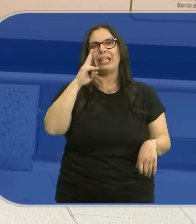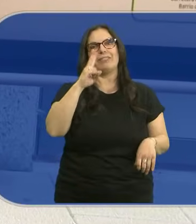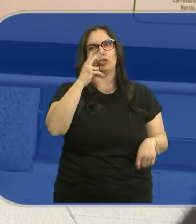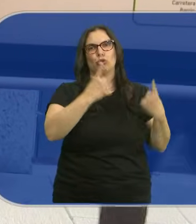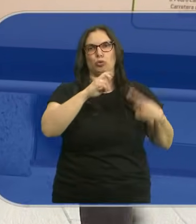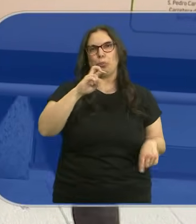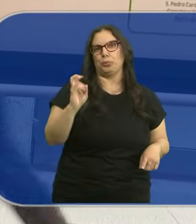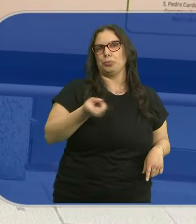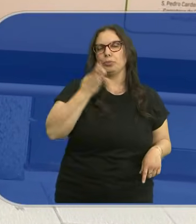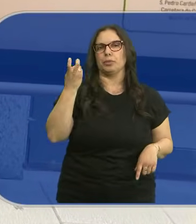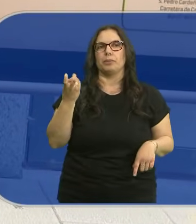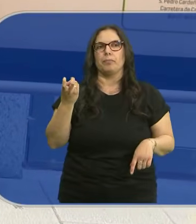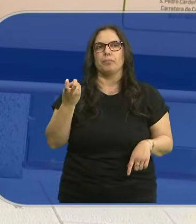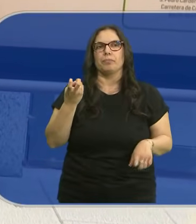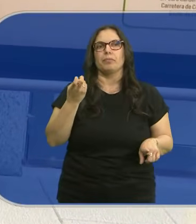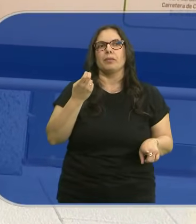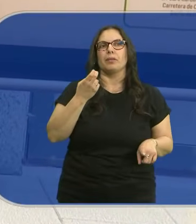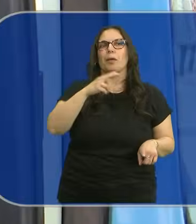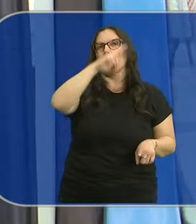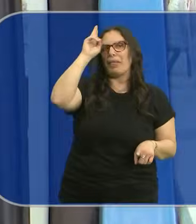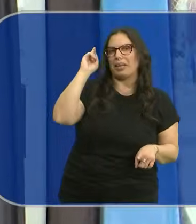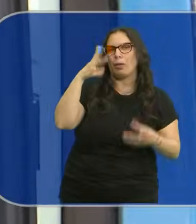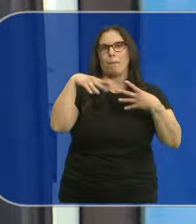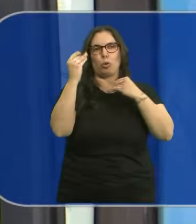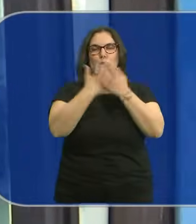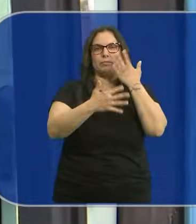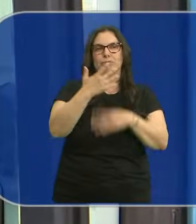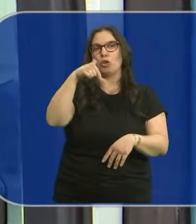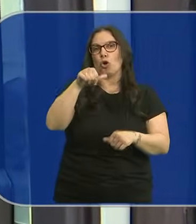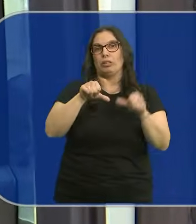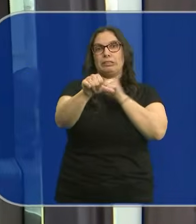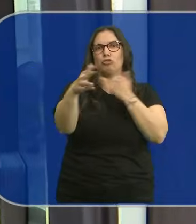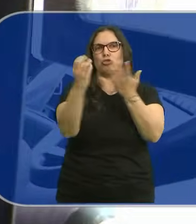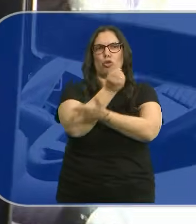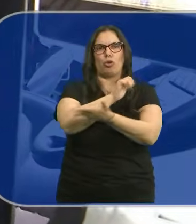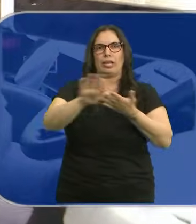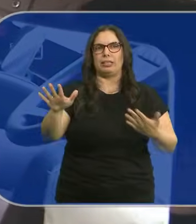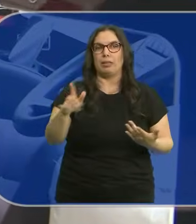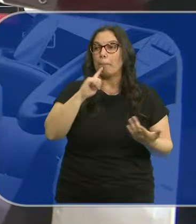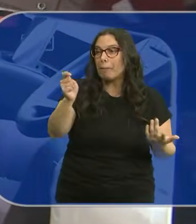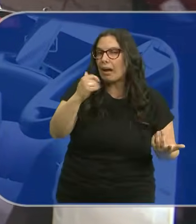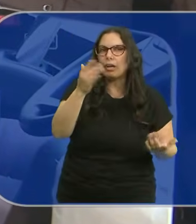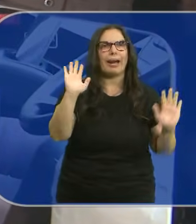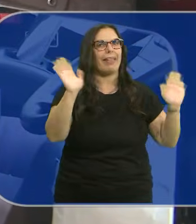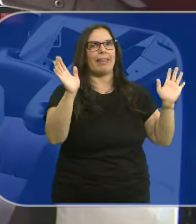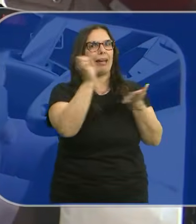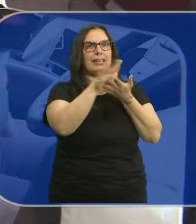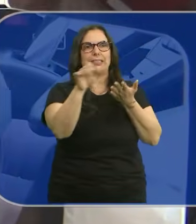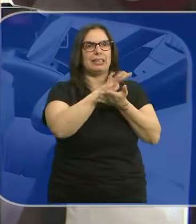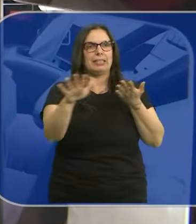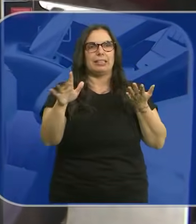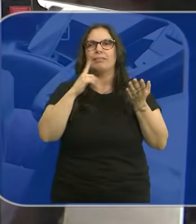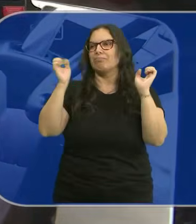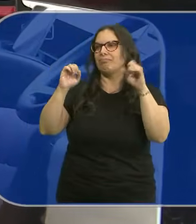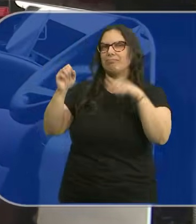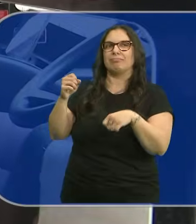varios. Madrid, Burgos. Y desde hoy, todos gratis. ¿Hay que pagar aquí? No, es gratuito, ¿eh?